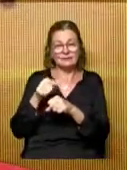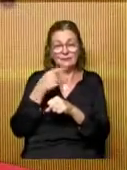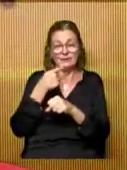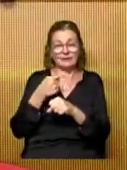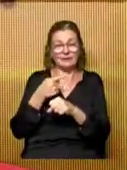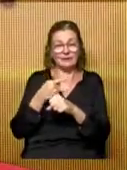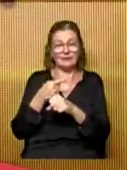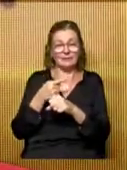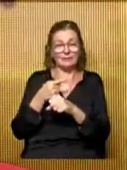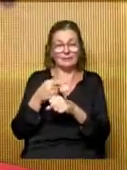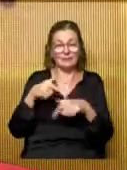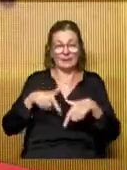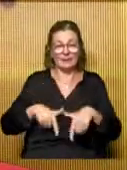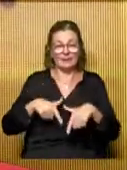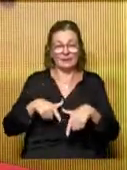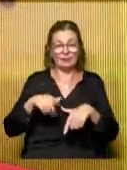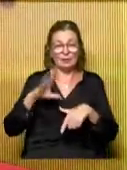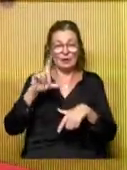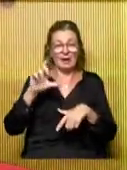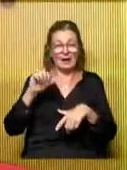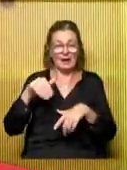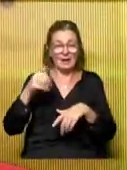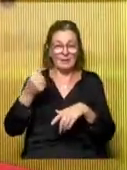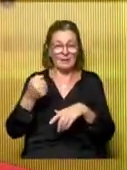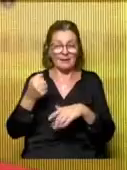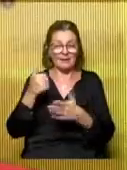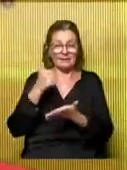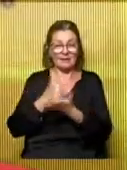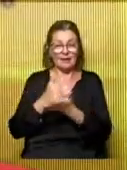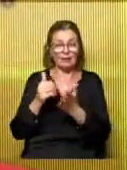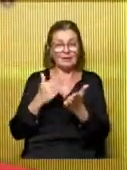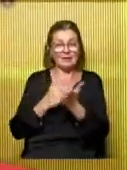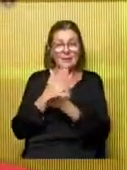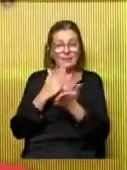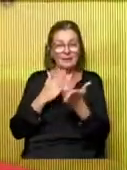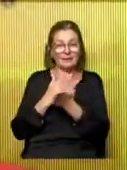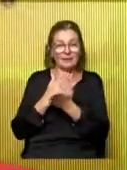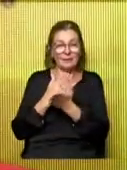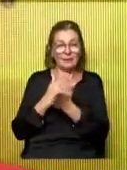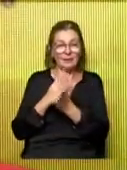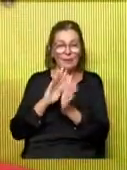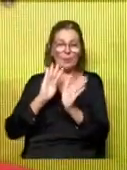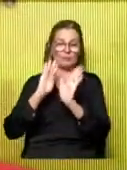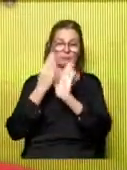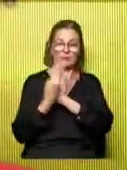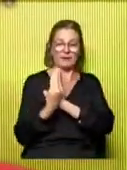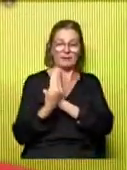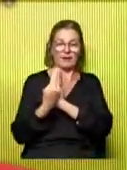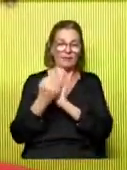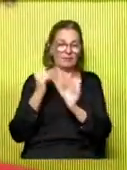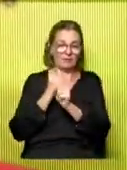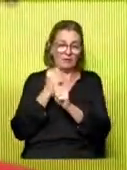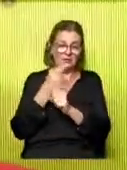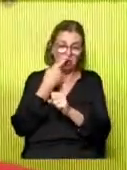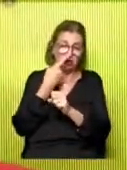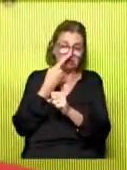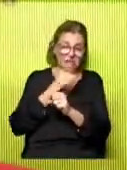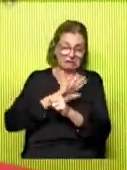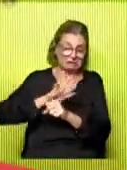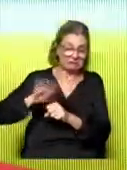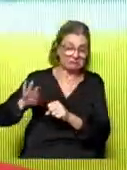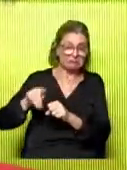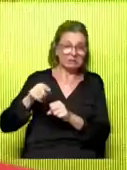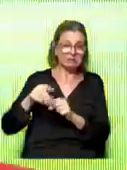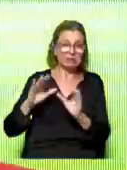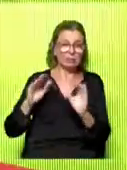decir que el ministro Lema ha estado siempre, ha actuado de espalda a las trabajadoras, y bueno, y por eso se cierra